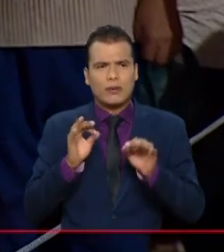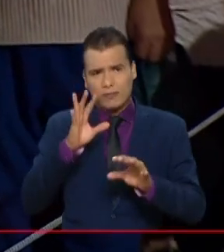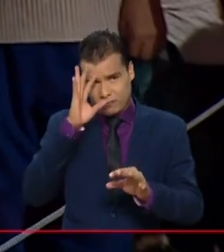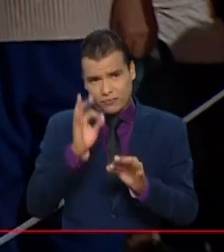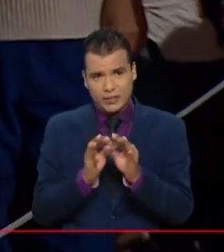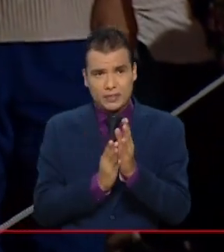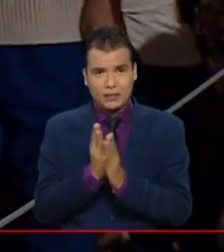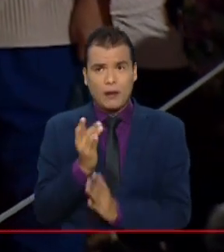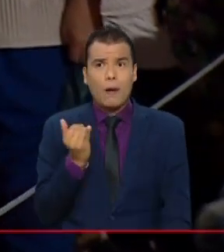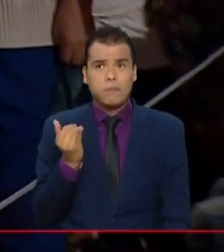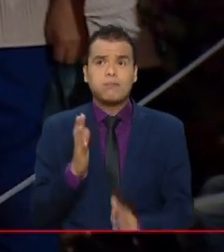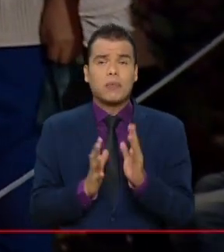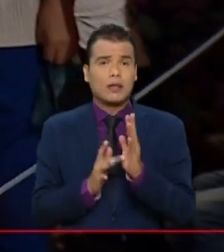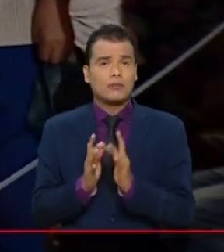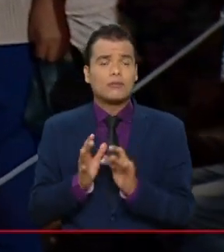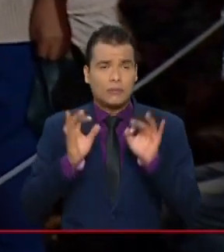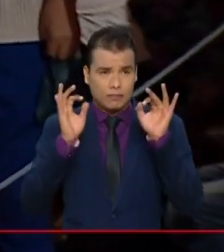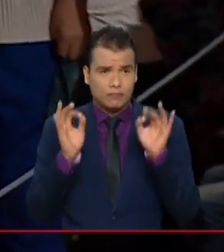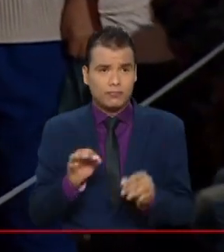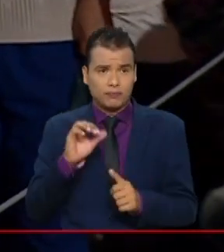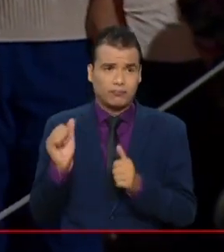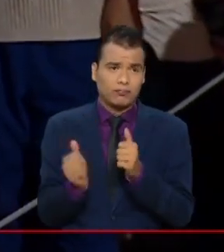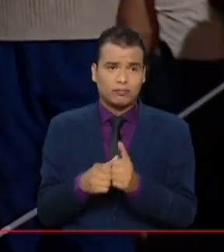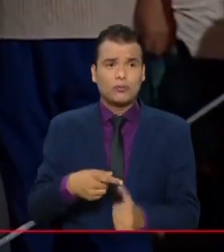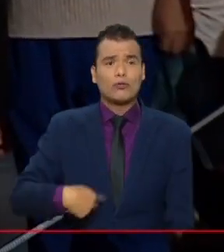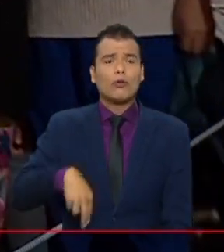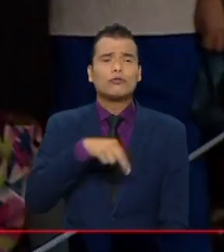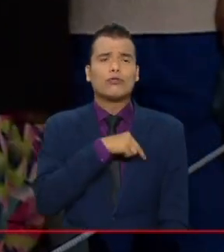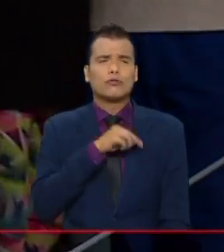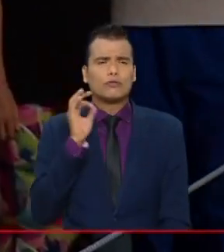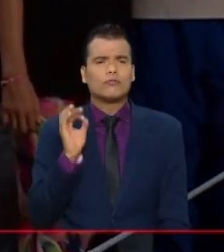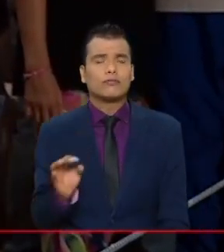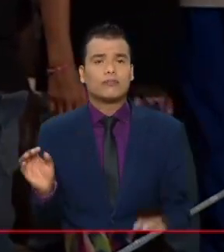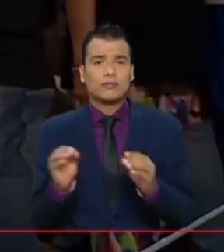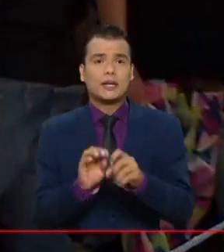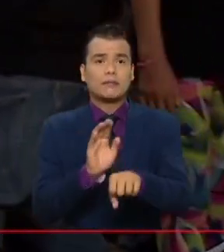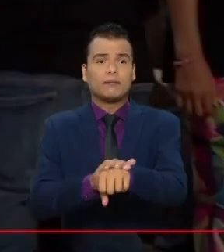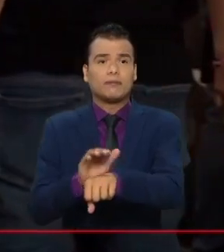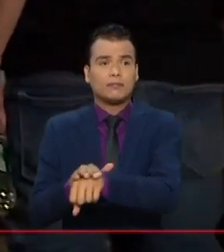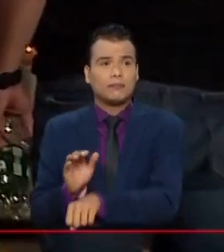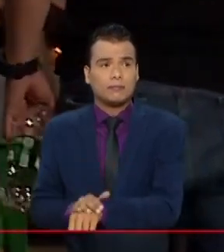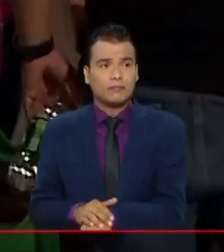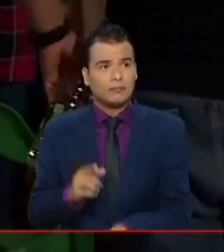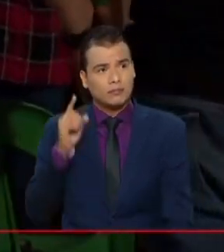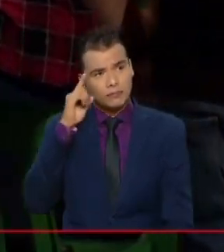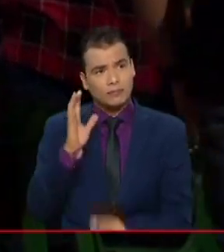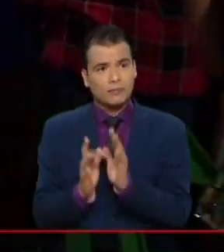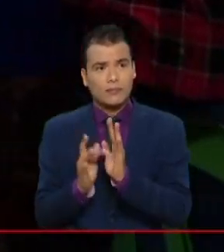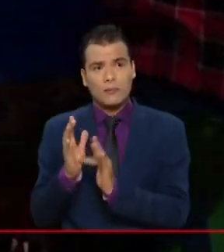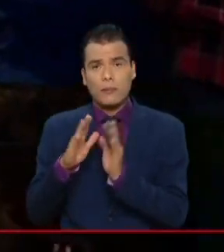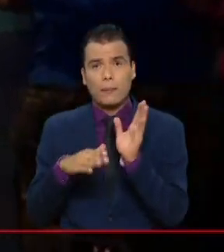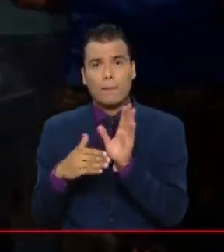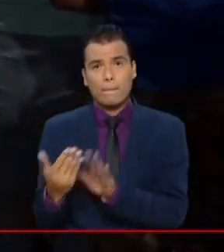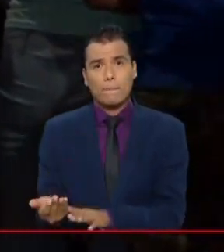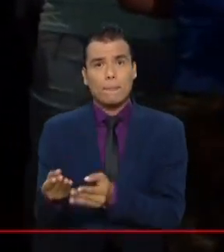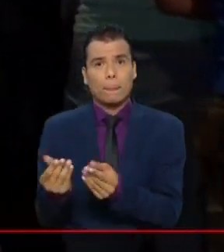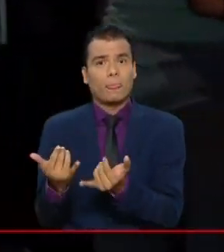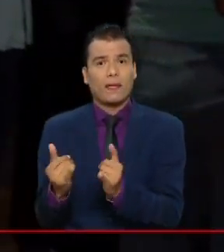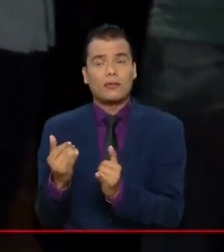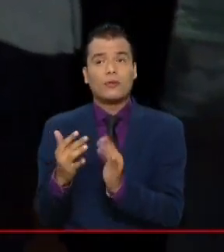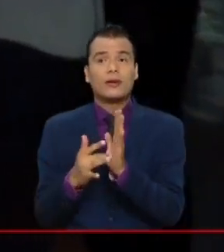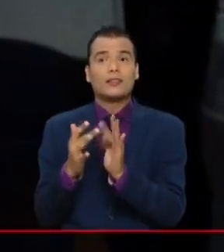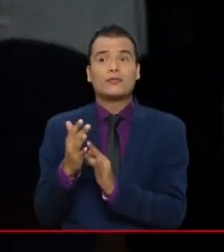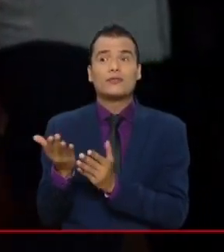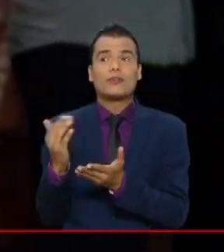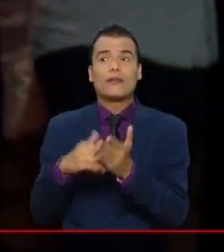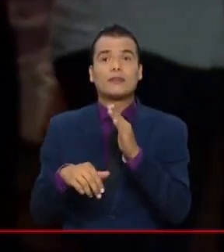Jesucristo está siempre con nosotros en nuestras vidas y esa es la invitación. No seguimos a un Cristo muerto, seguimos a un Cristo resucitado